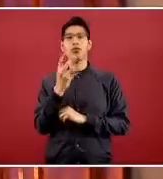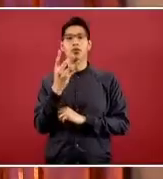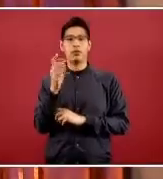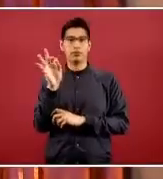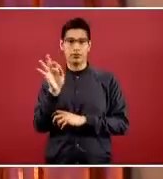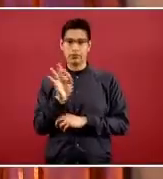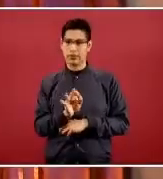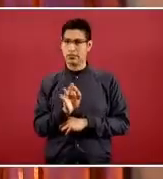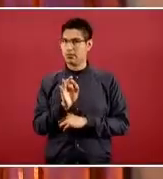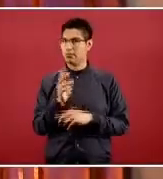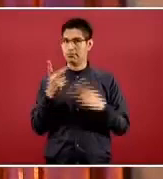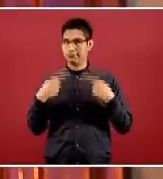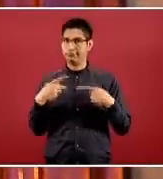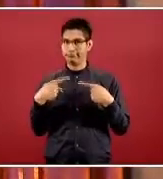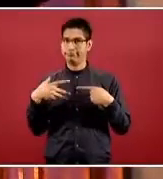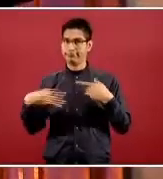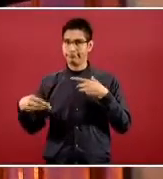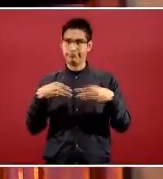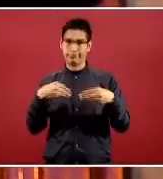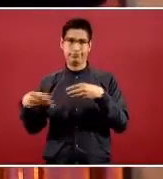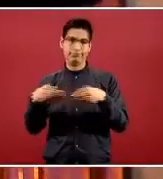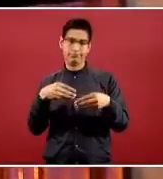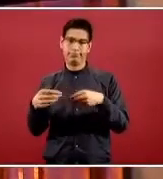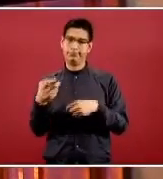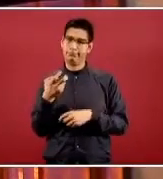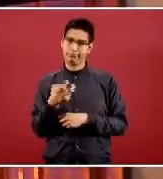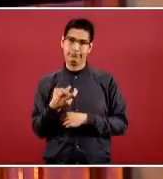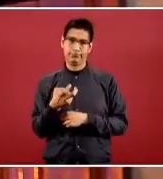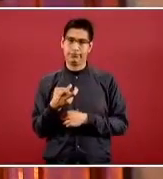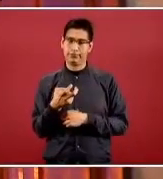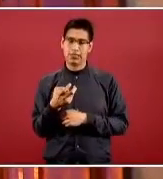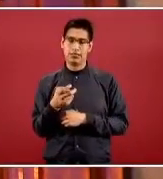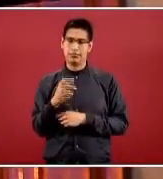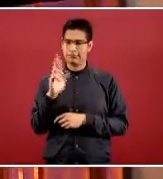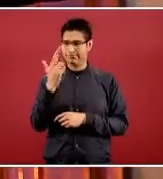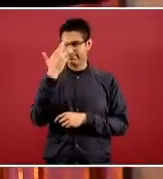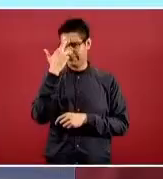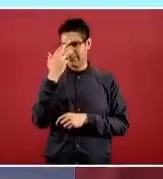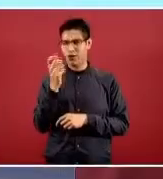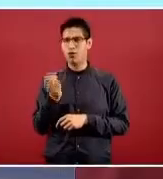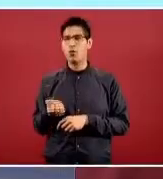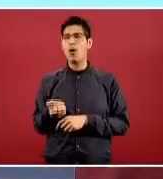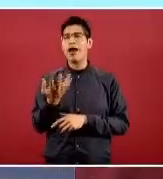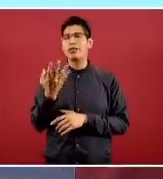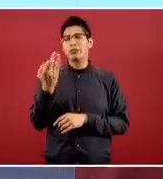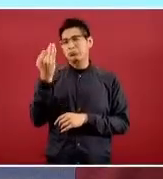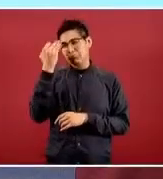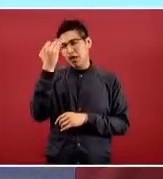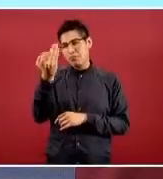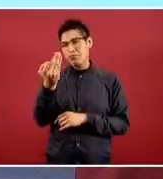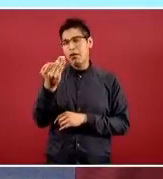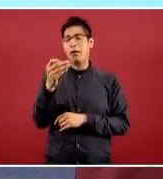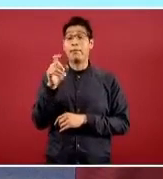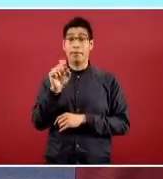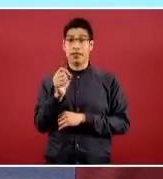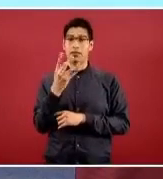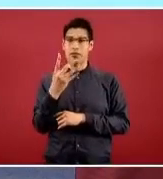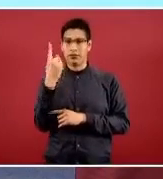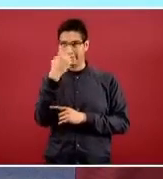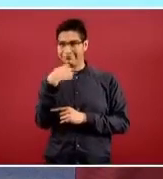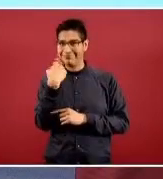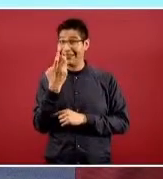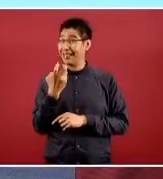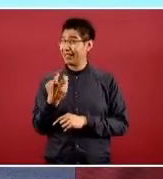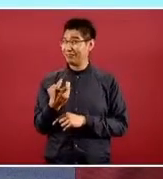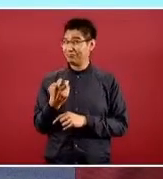35.4% de los casos que se han confirmado en las últimas 24 horas. Sin embargo, podemos ver cómo esta transmisión es más reciente, estamos hablando para